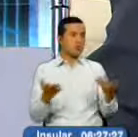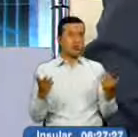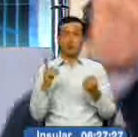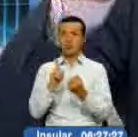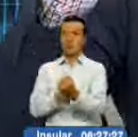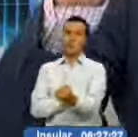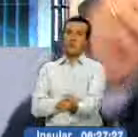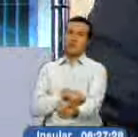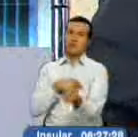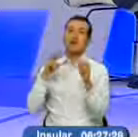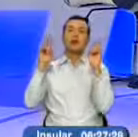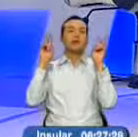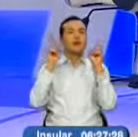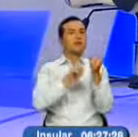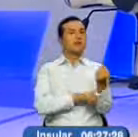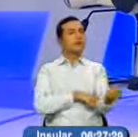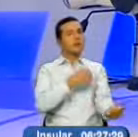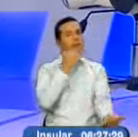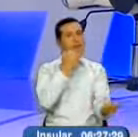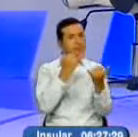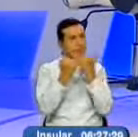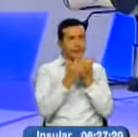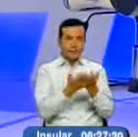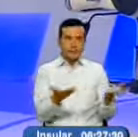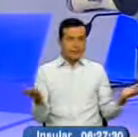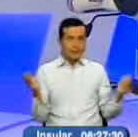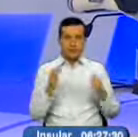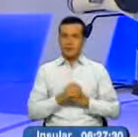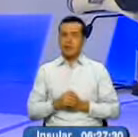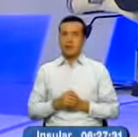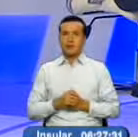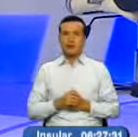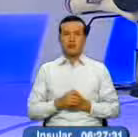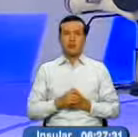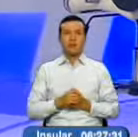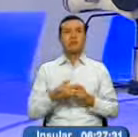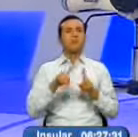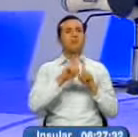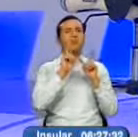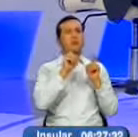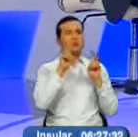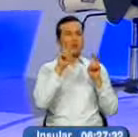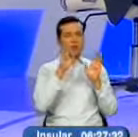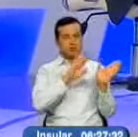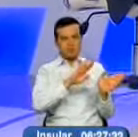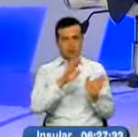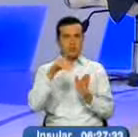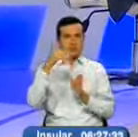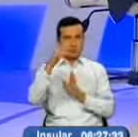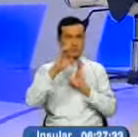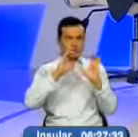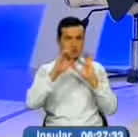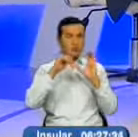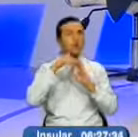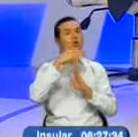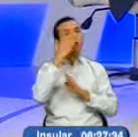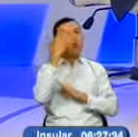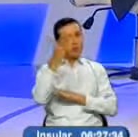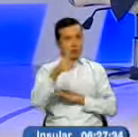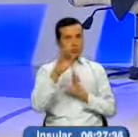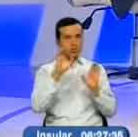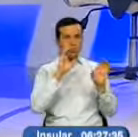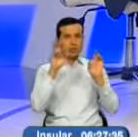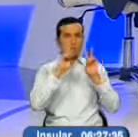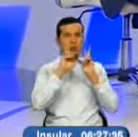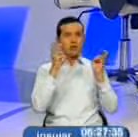¿no? Tradición equivocada, realmente. Y ahora, y eso me lleva a otra pregunta, pero eso es otro tema que vamos a conversar contigo en otro momento, que tiene que